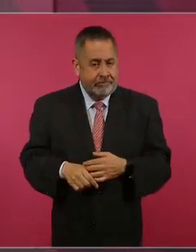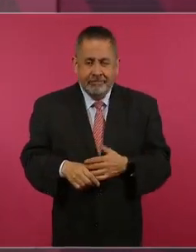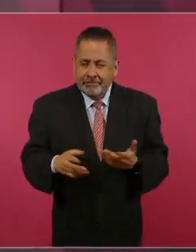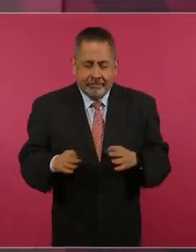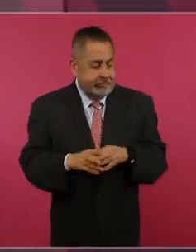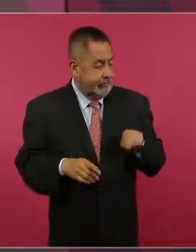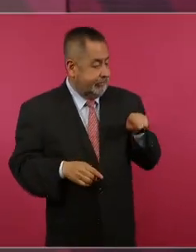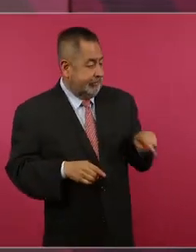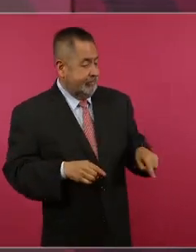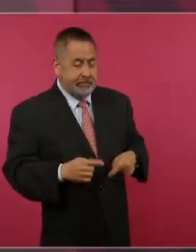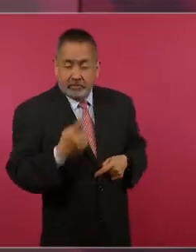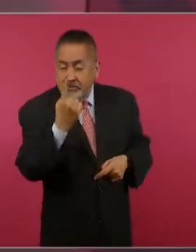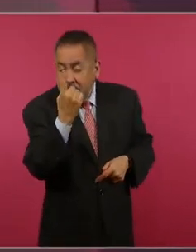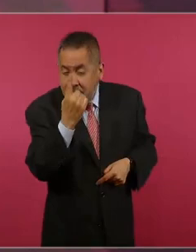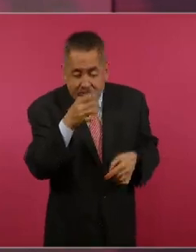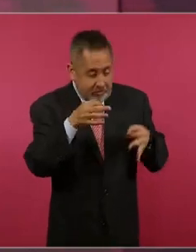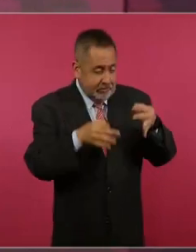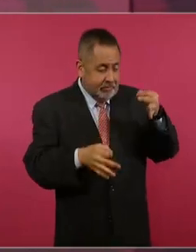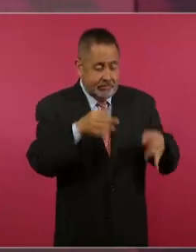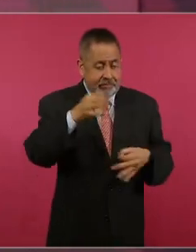ministro, uno,